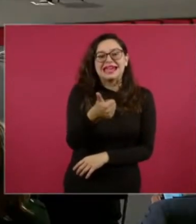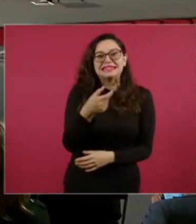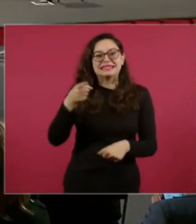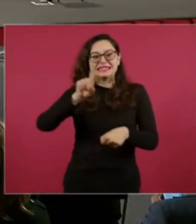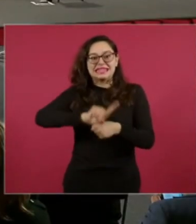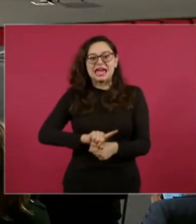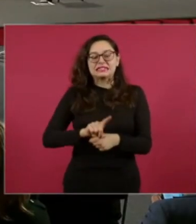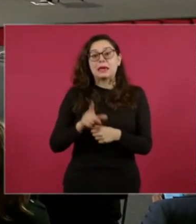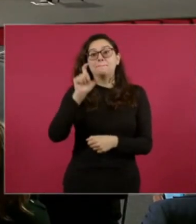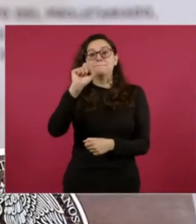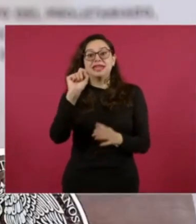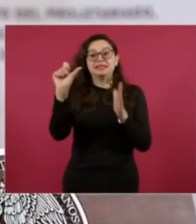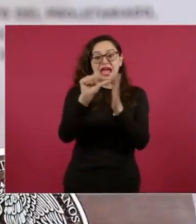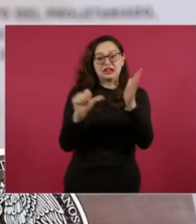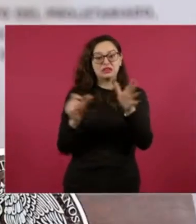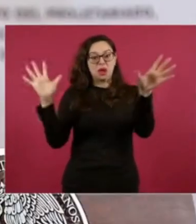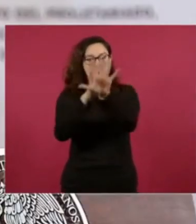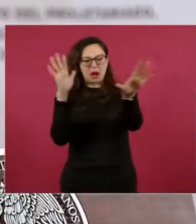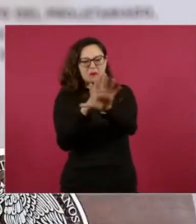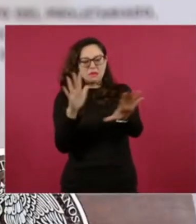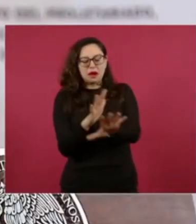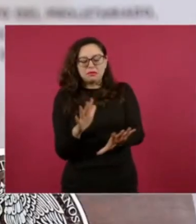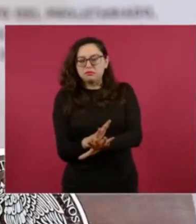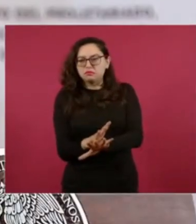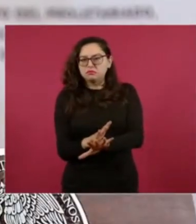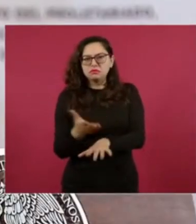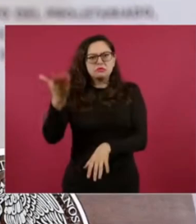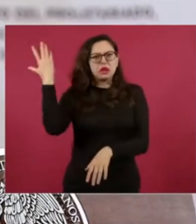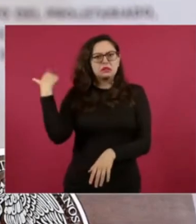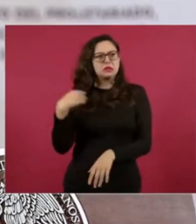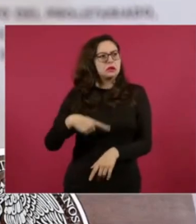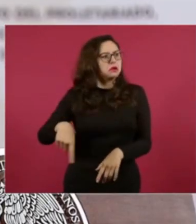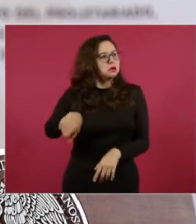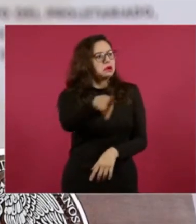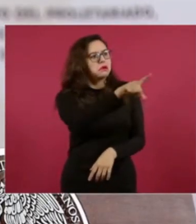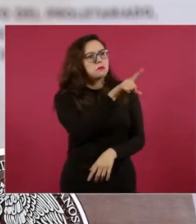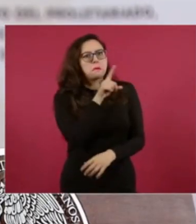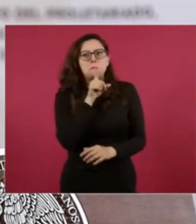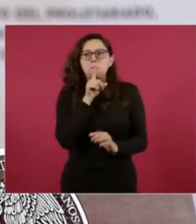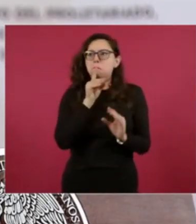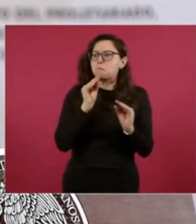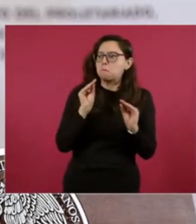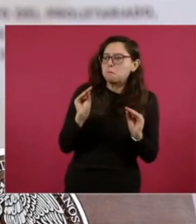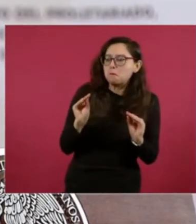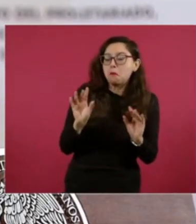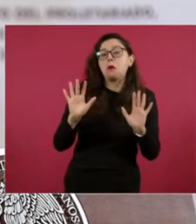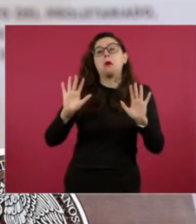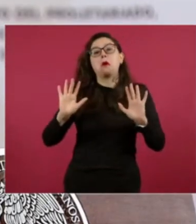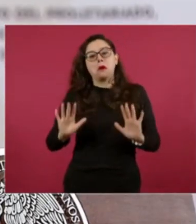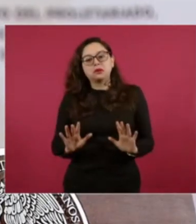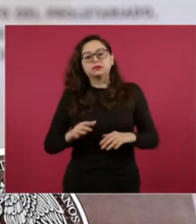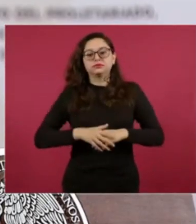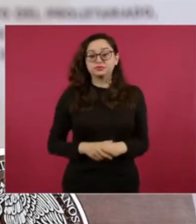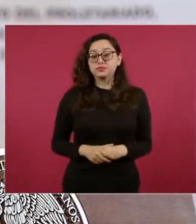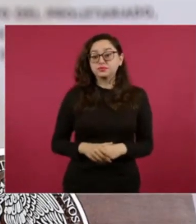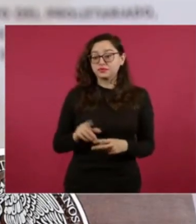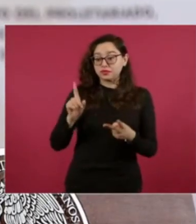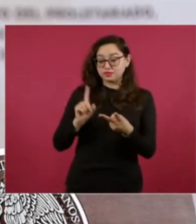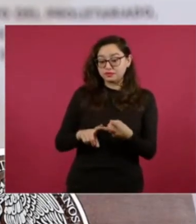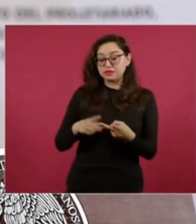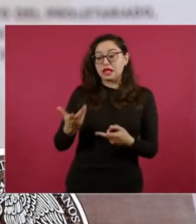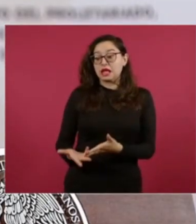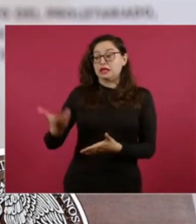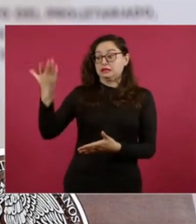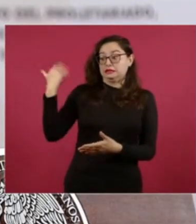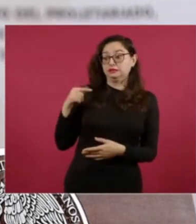Ahí nadie se escandalizó ni lo llamaron tirano. Eliminó la Corte integrada por ministros nombrados por los presidentes Miguel de la